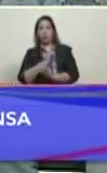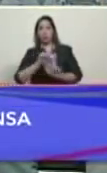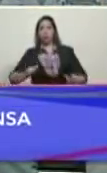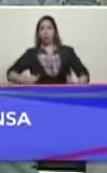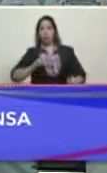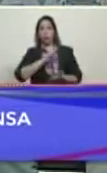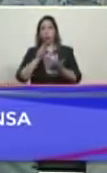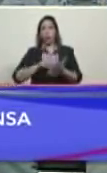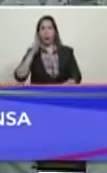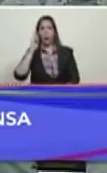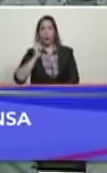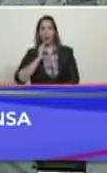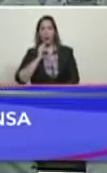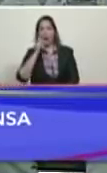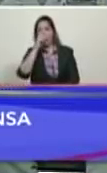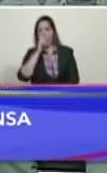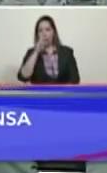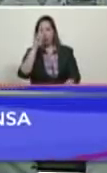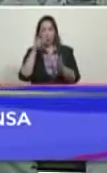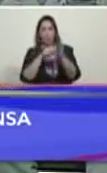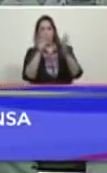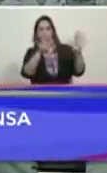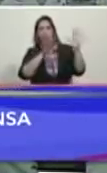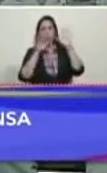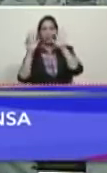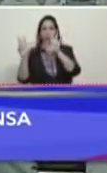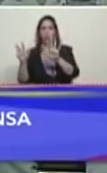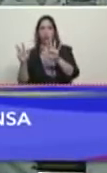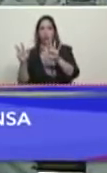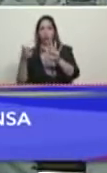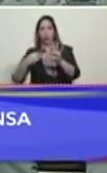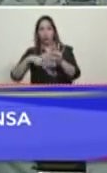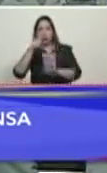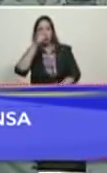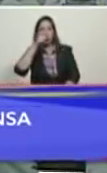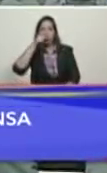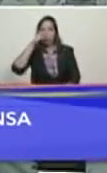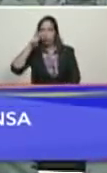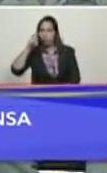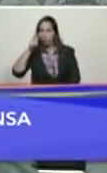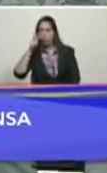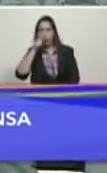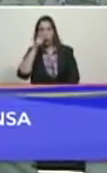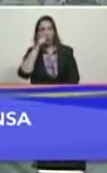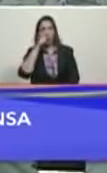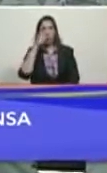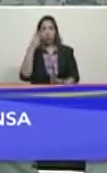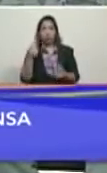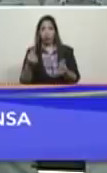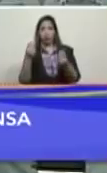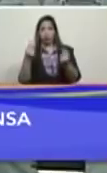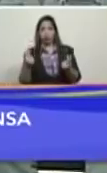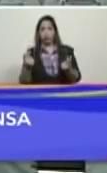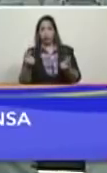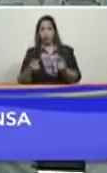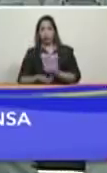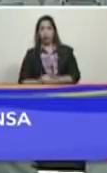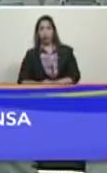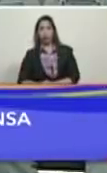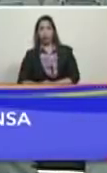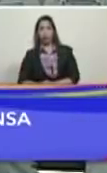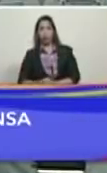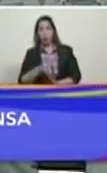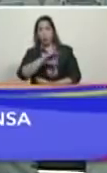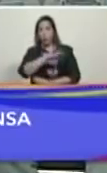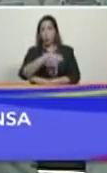todo el año 2018, ha estado patrullando y defendiendo, vigilando las costas, los